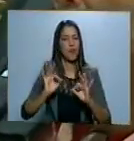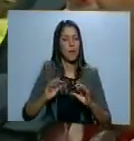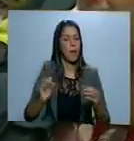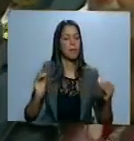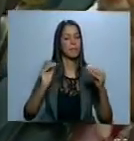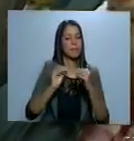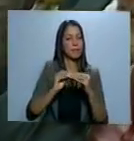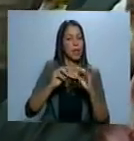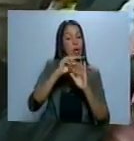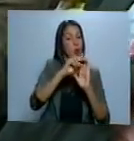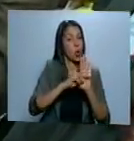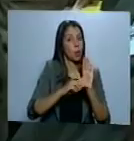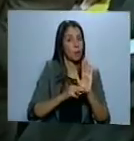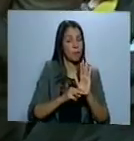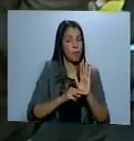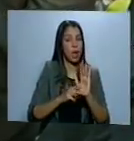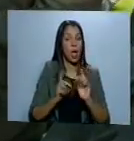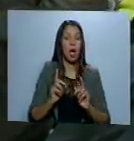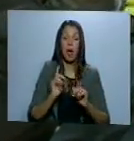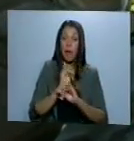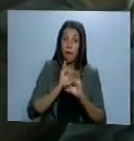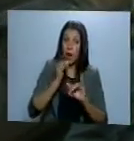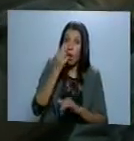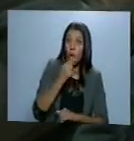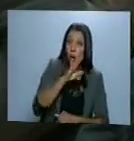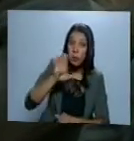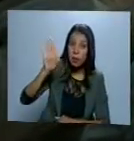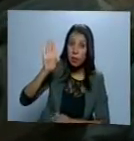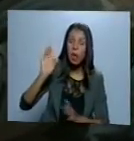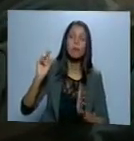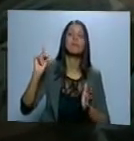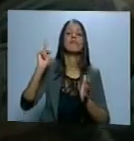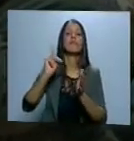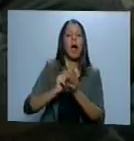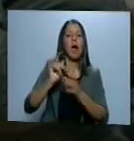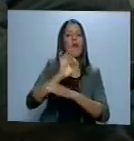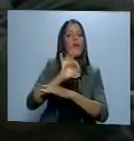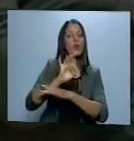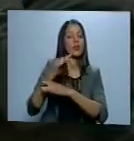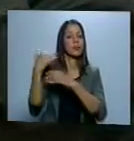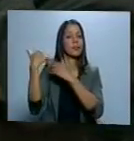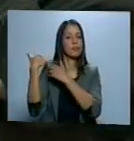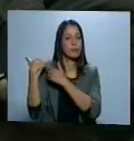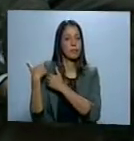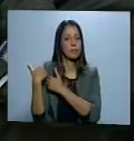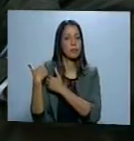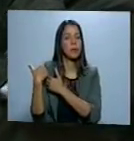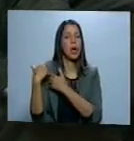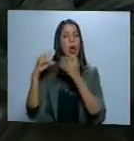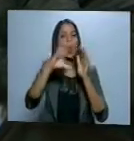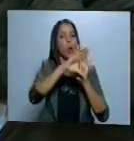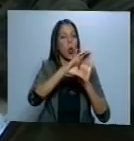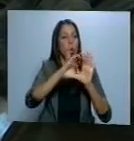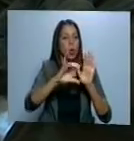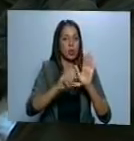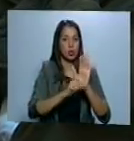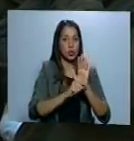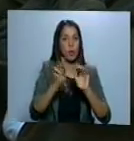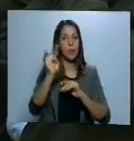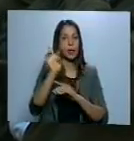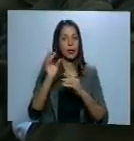constituyente tomarán posesión de sus cargos para el ejercicio de sus funciones conforme a la Constitución y las